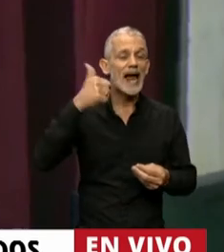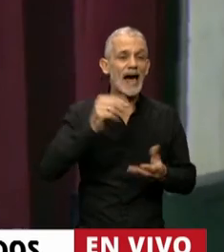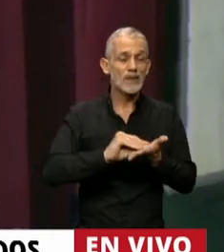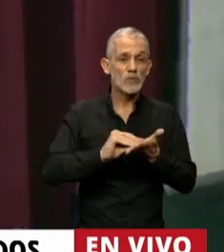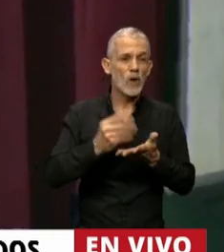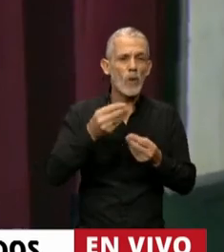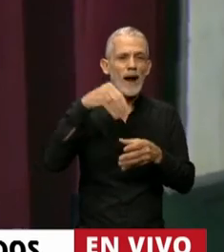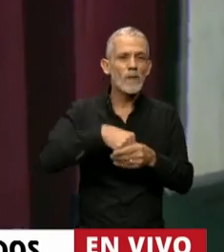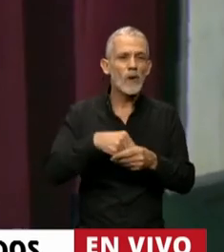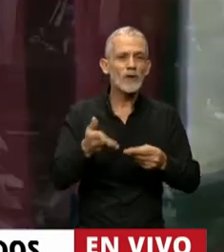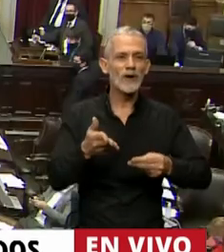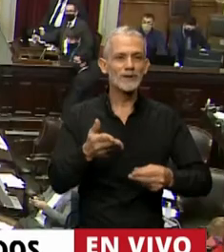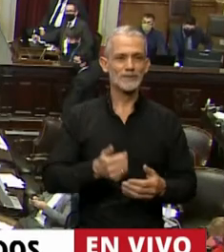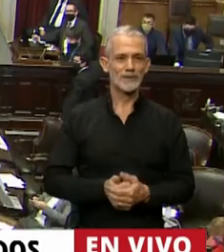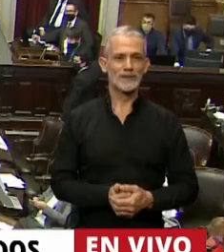favor?